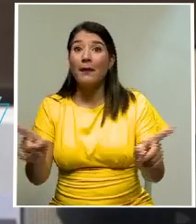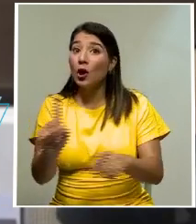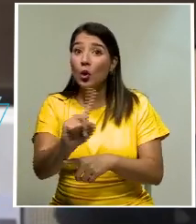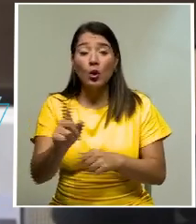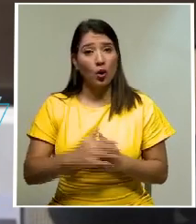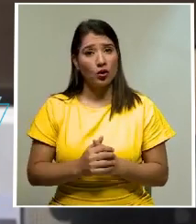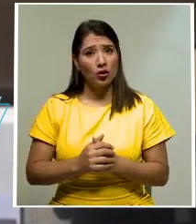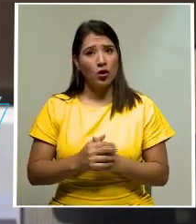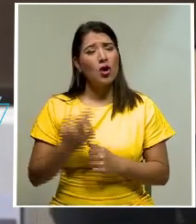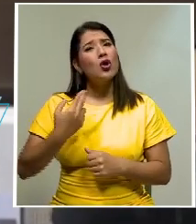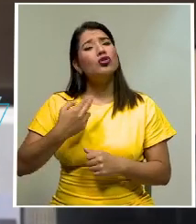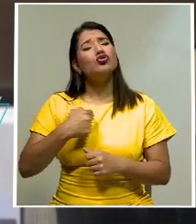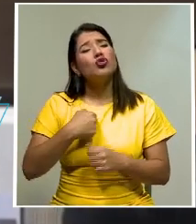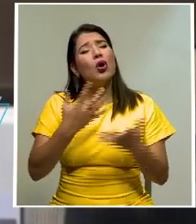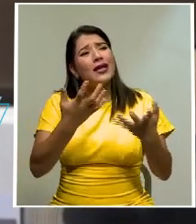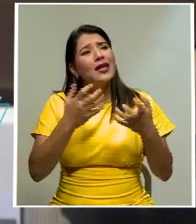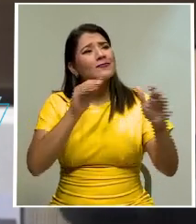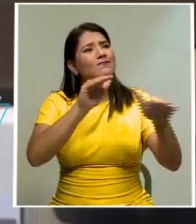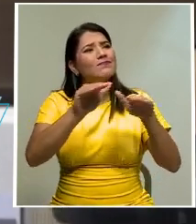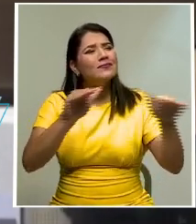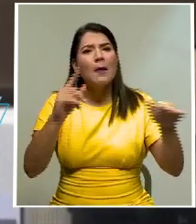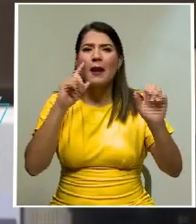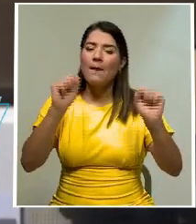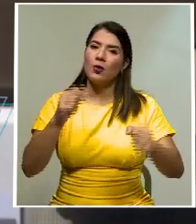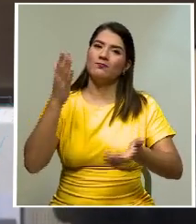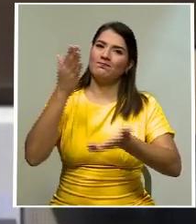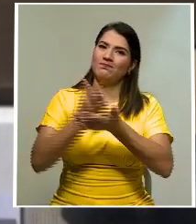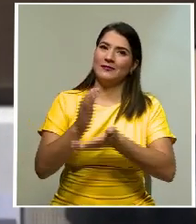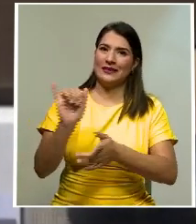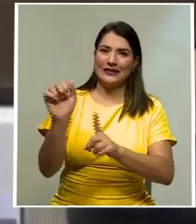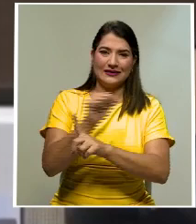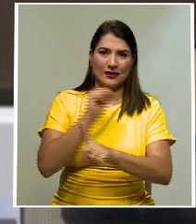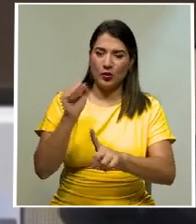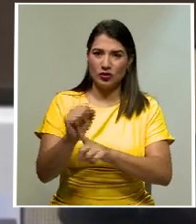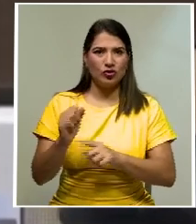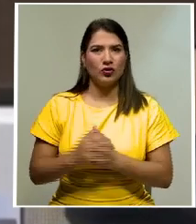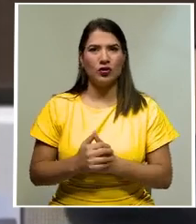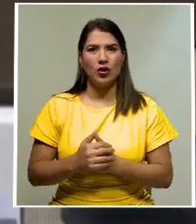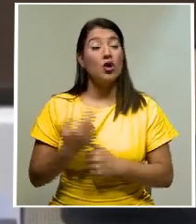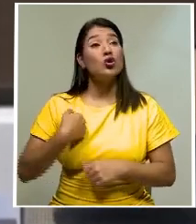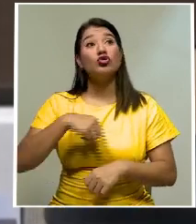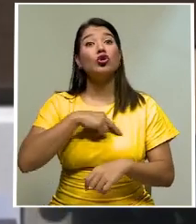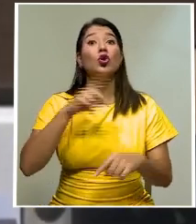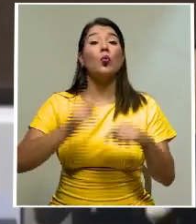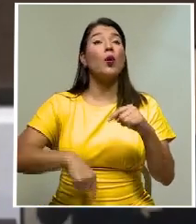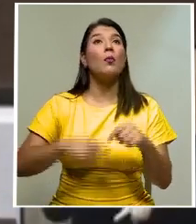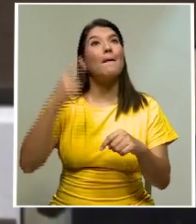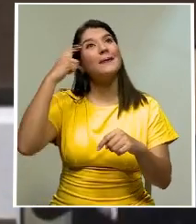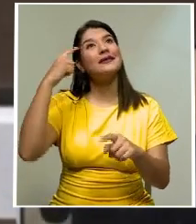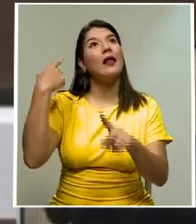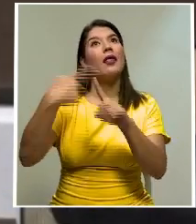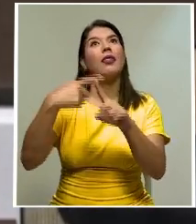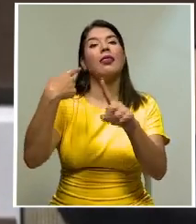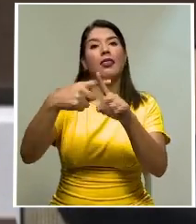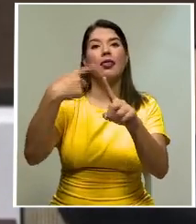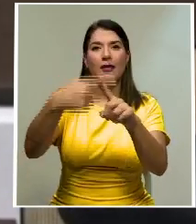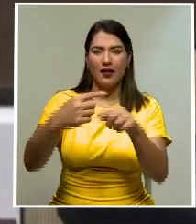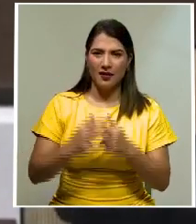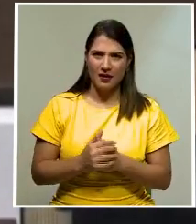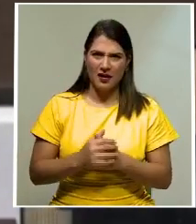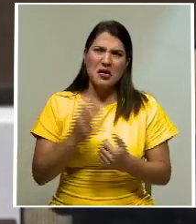para atender este fenómeno desde todos los frentes posibles. No podemos ser tan optimistas, y aunque encuestas puedan